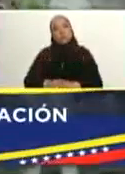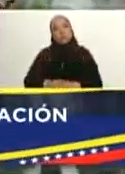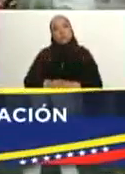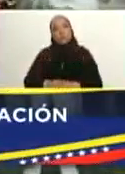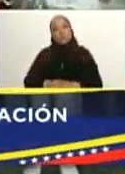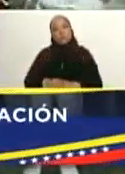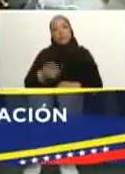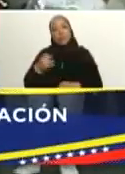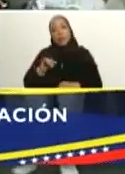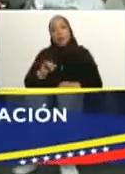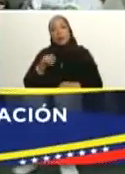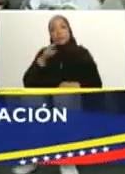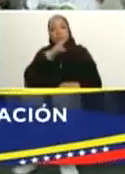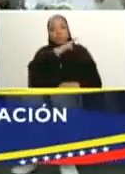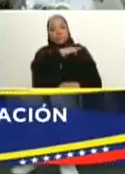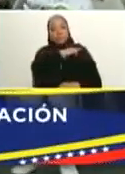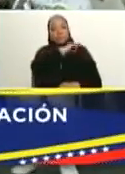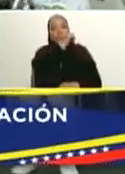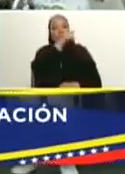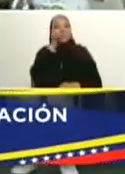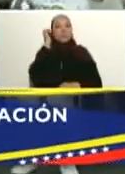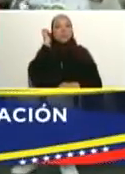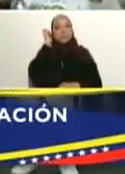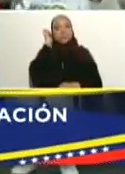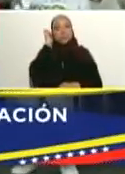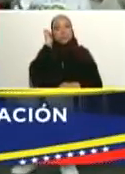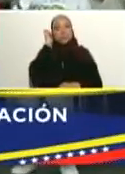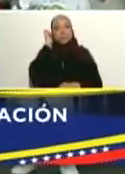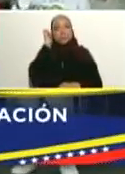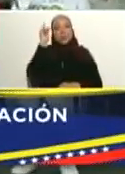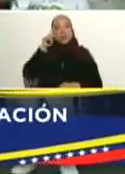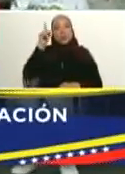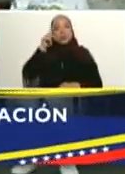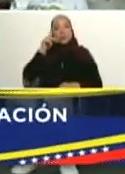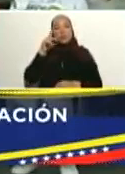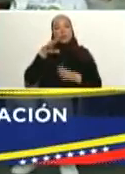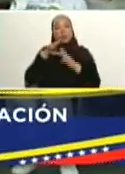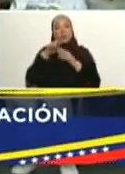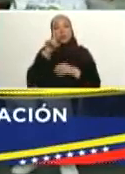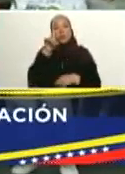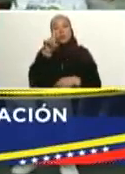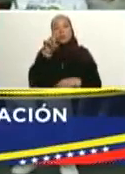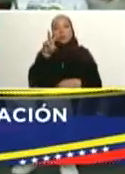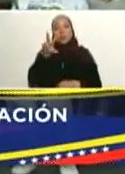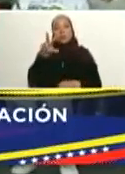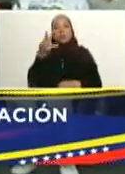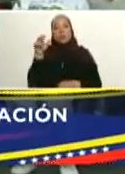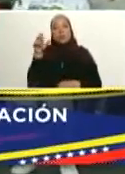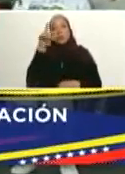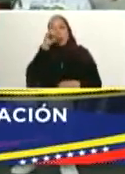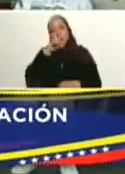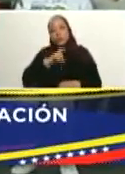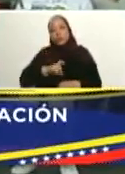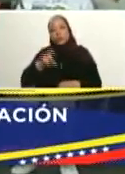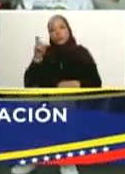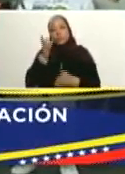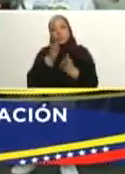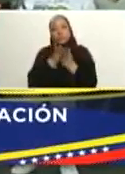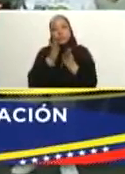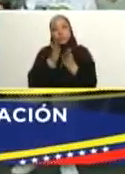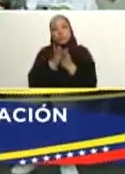nuestra directora Josefina Campelo, que esta escuela tiene 103 años. Fue